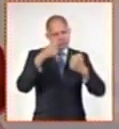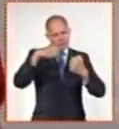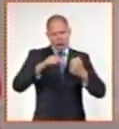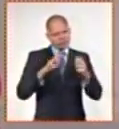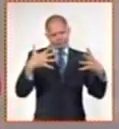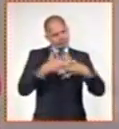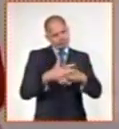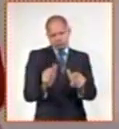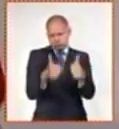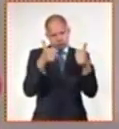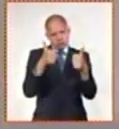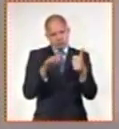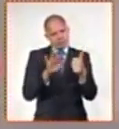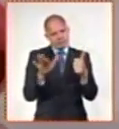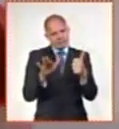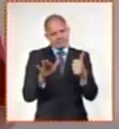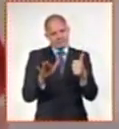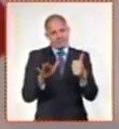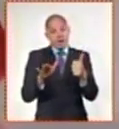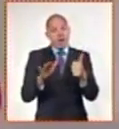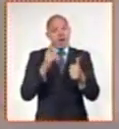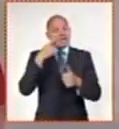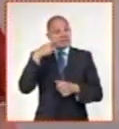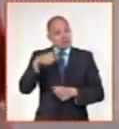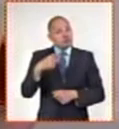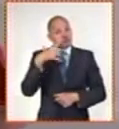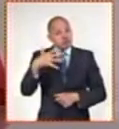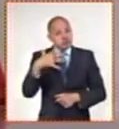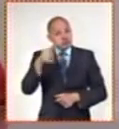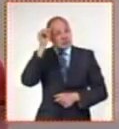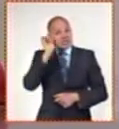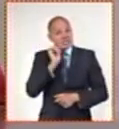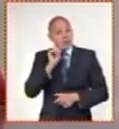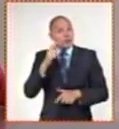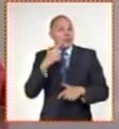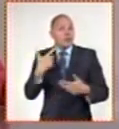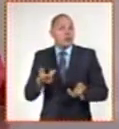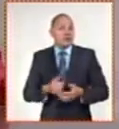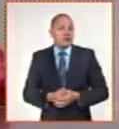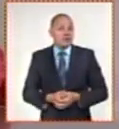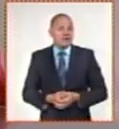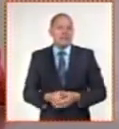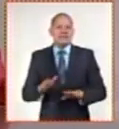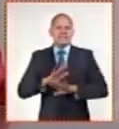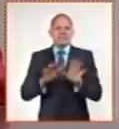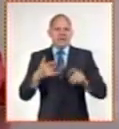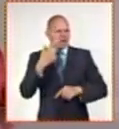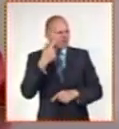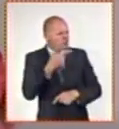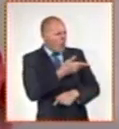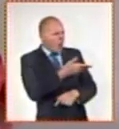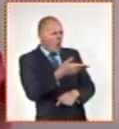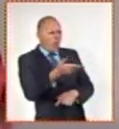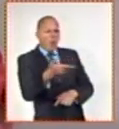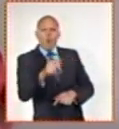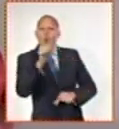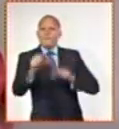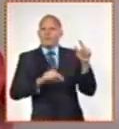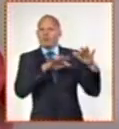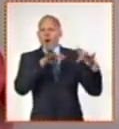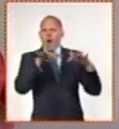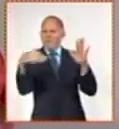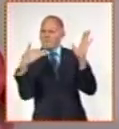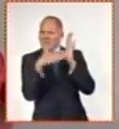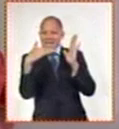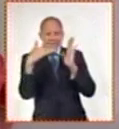importante porque a partir de ver la reacción de estos miles de seguidores de Cristina